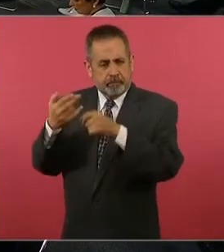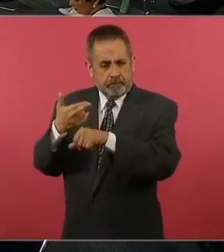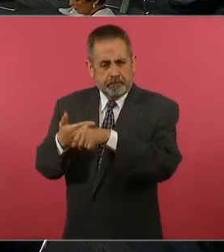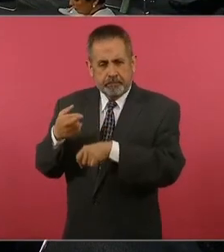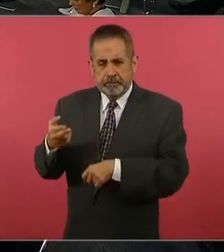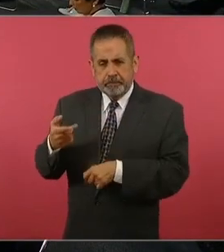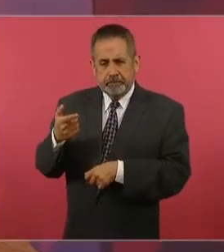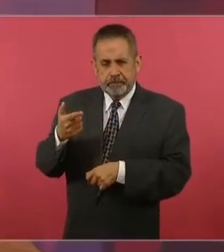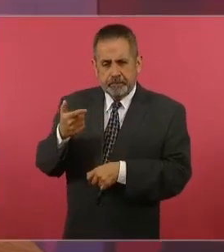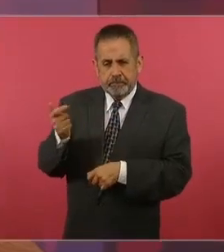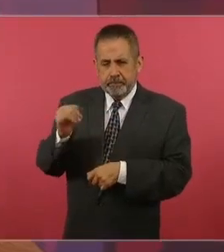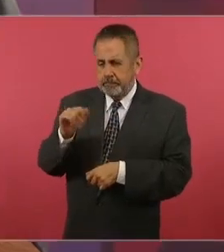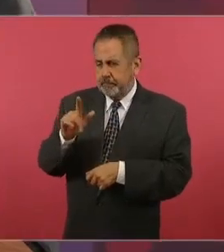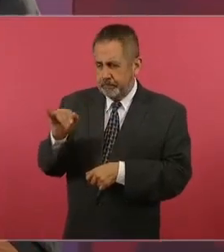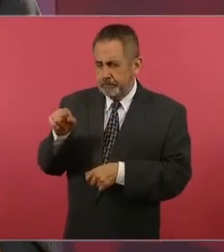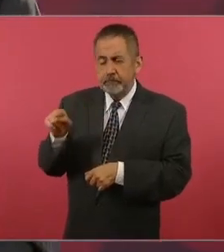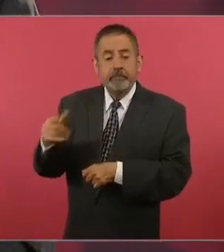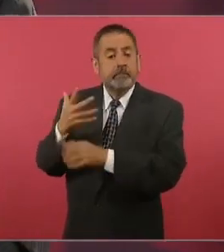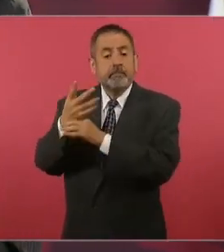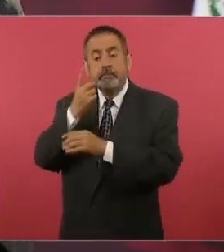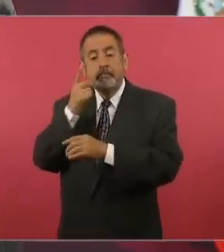decía que la revolución